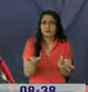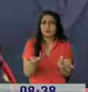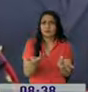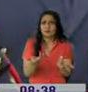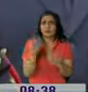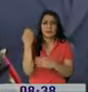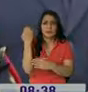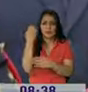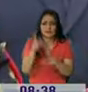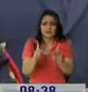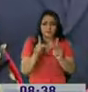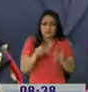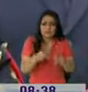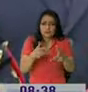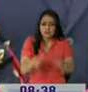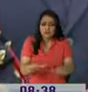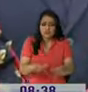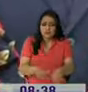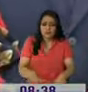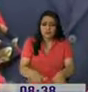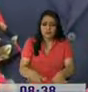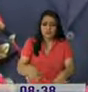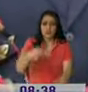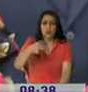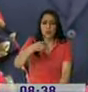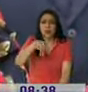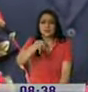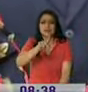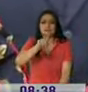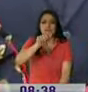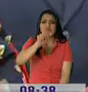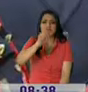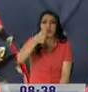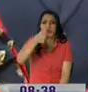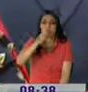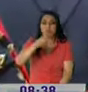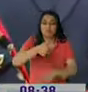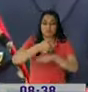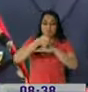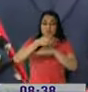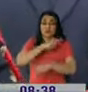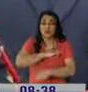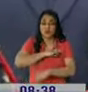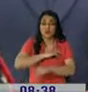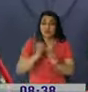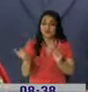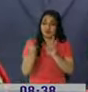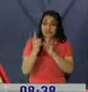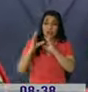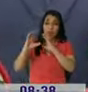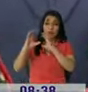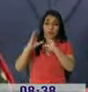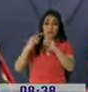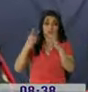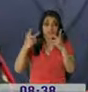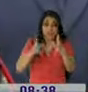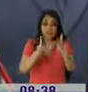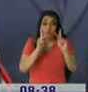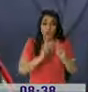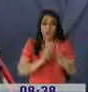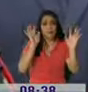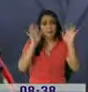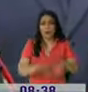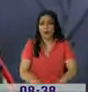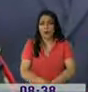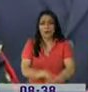en emergencia el puente este sobre la quebrada Huasipungo. Porque con las autoridades del municipio que hemos podido conversar nos han dicho que ya se va el puente y prácticamente